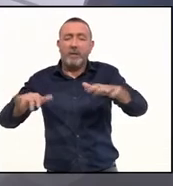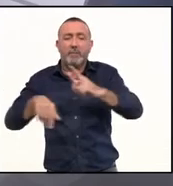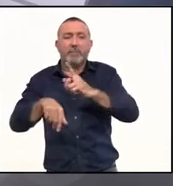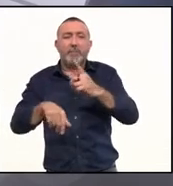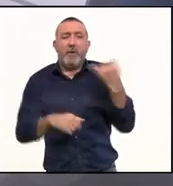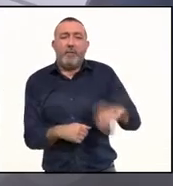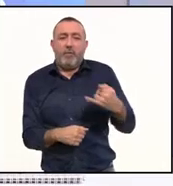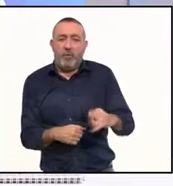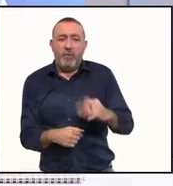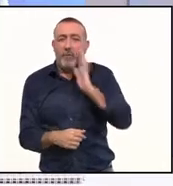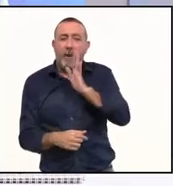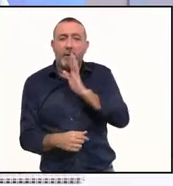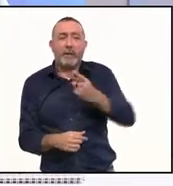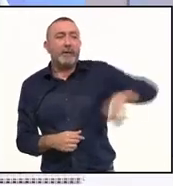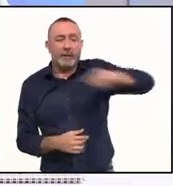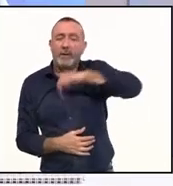mal